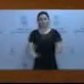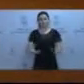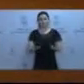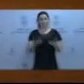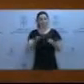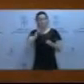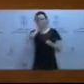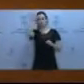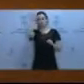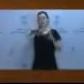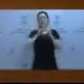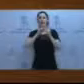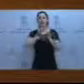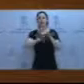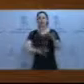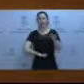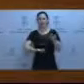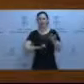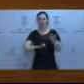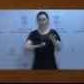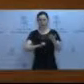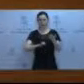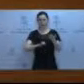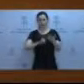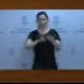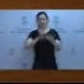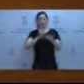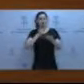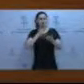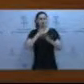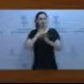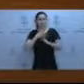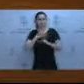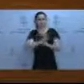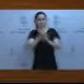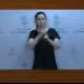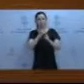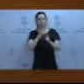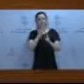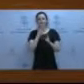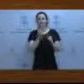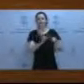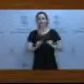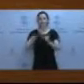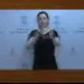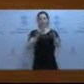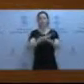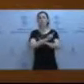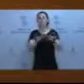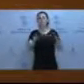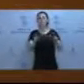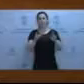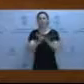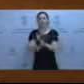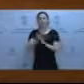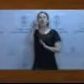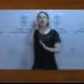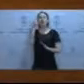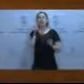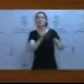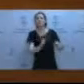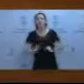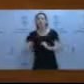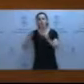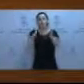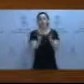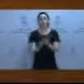de elaborar este informe desfavorable por el que nos deniegan a nuestro grupo que se debata, simplemente que se debata, una proposición de ley en